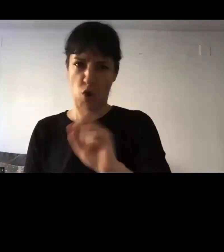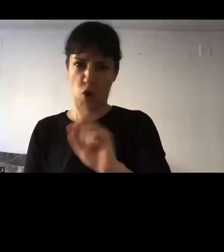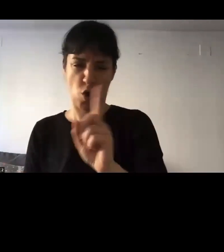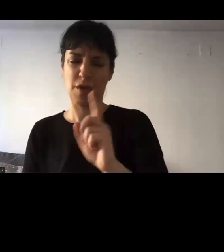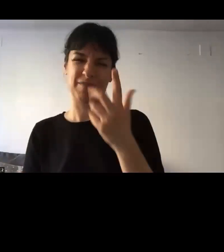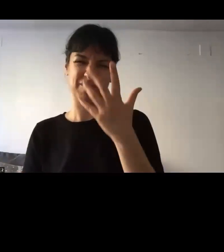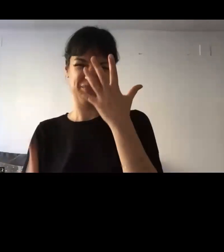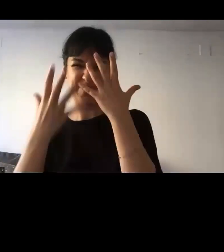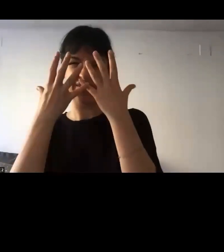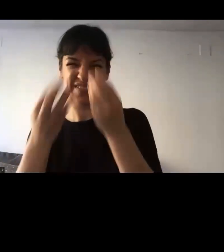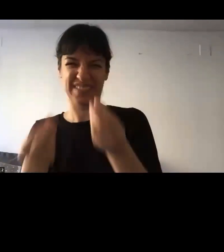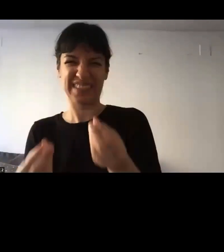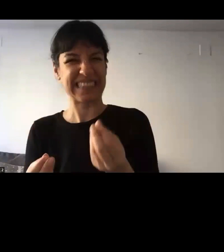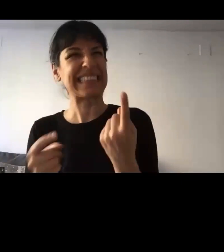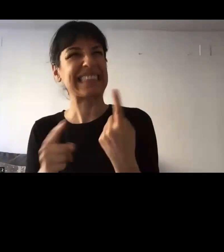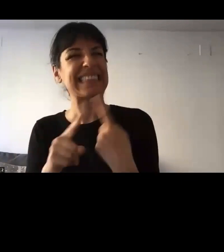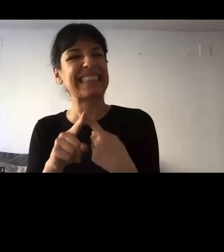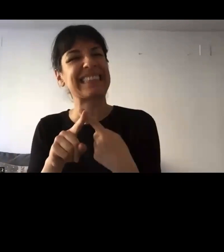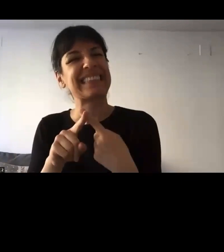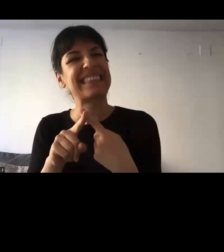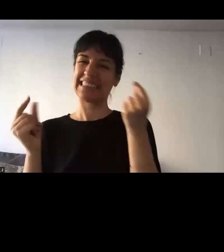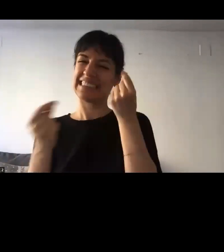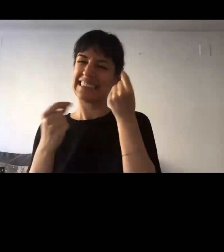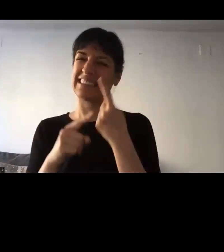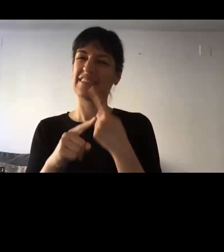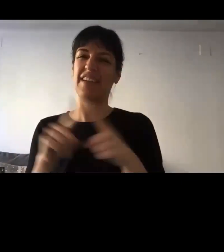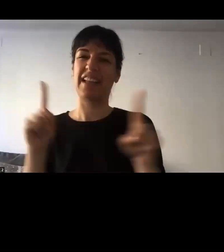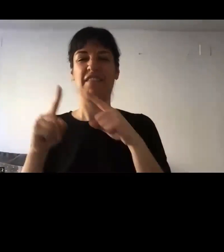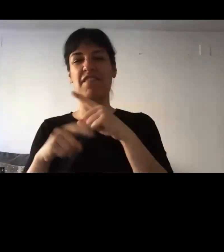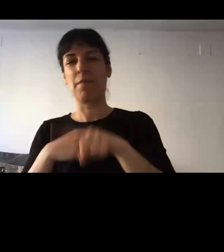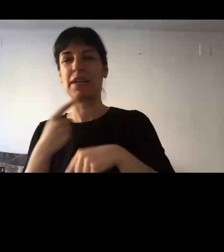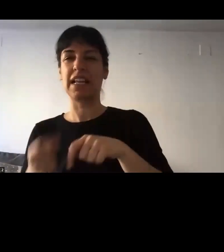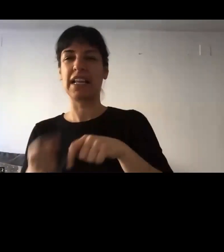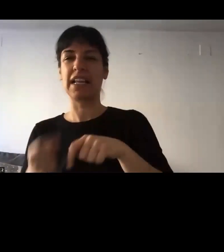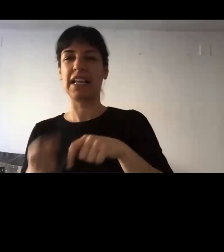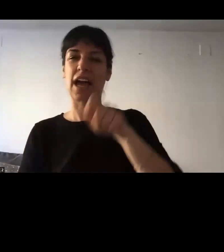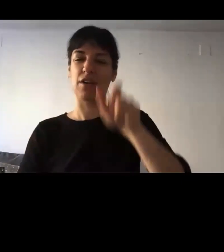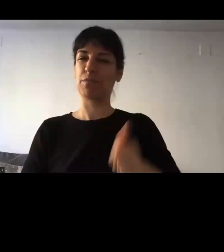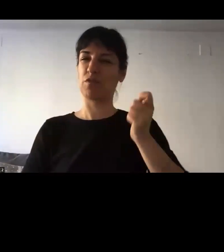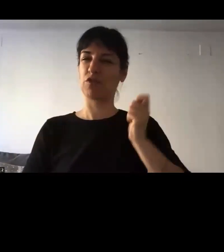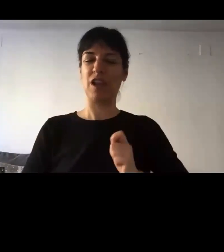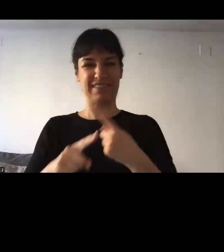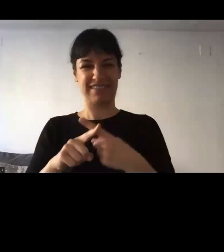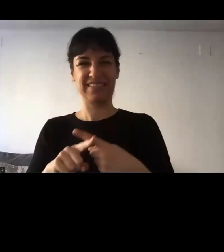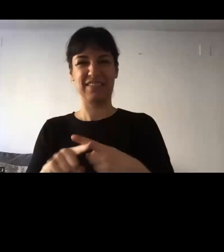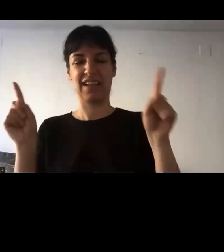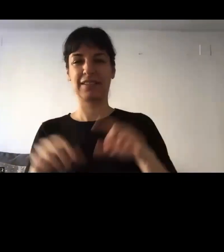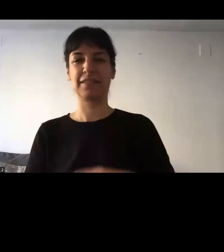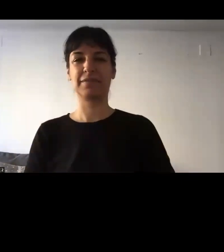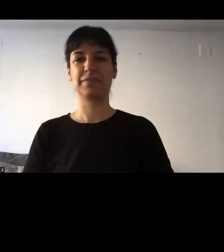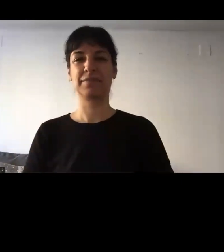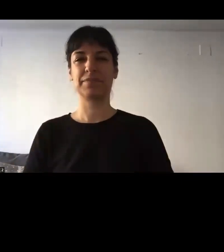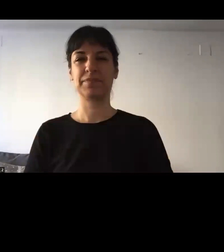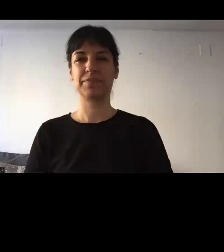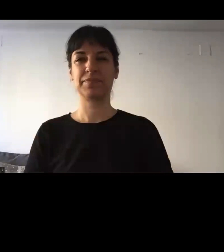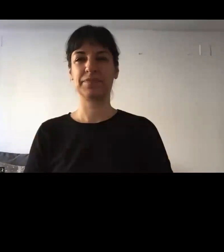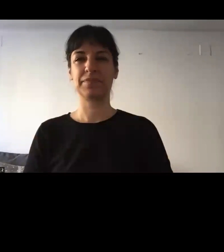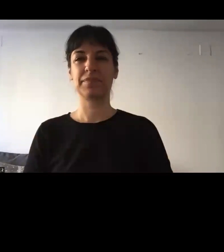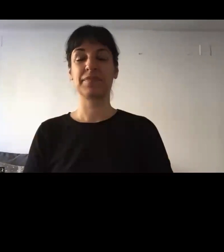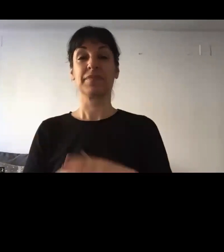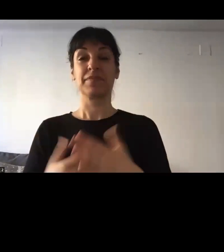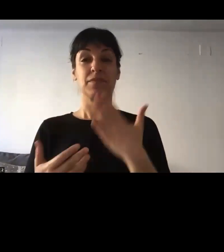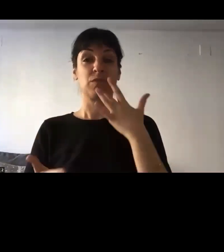es exactamente la misma situación. Entonces, bueno, yo cuando estuve con mis voluntarios o mis